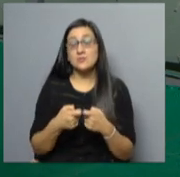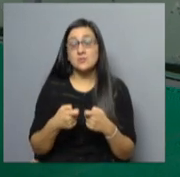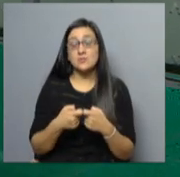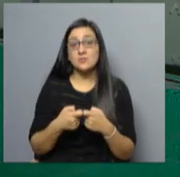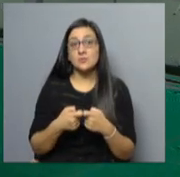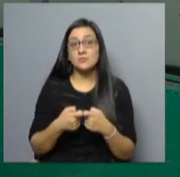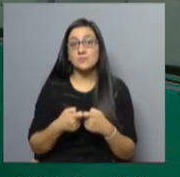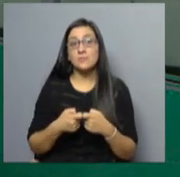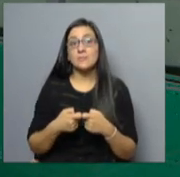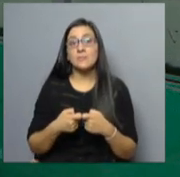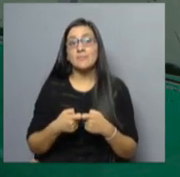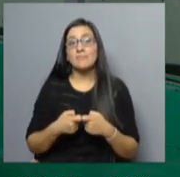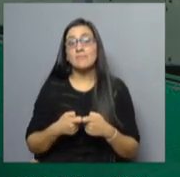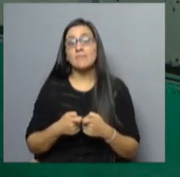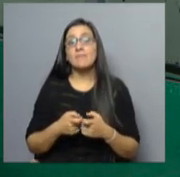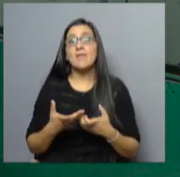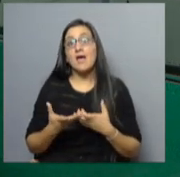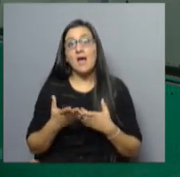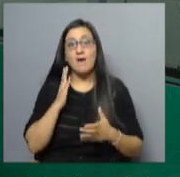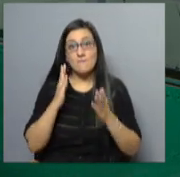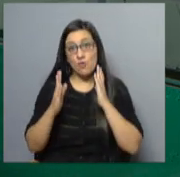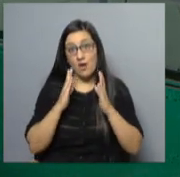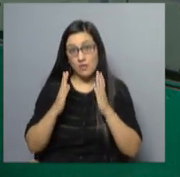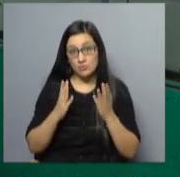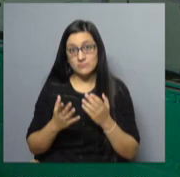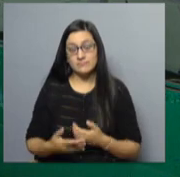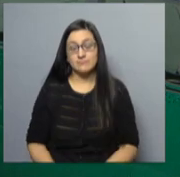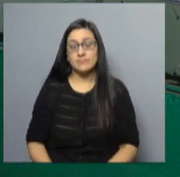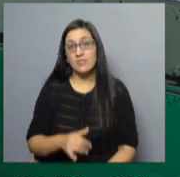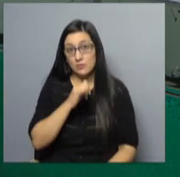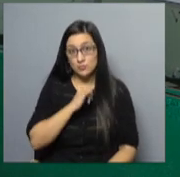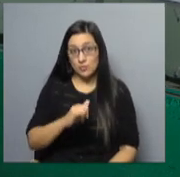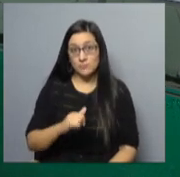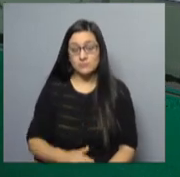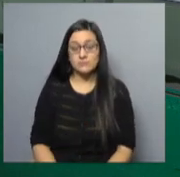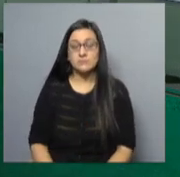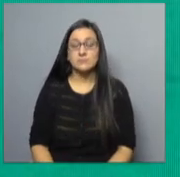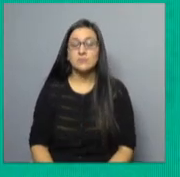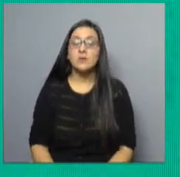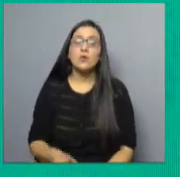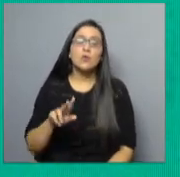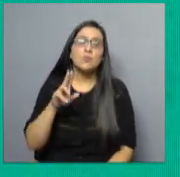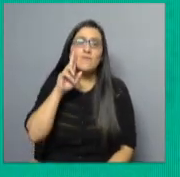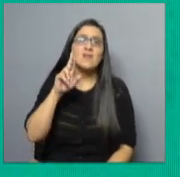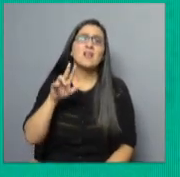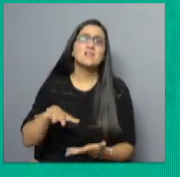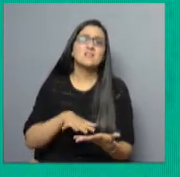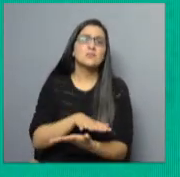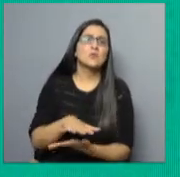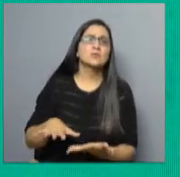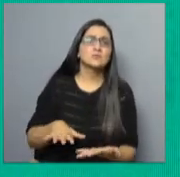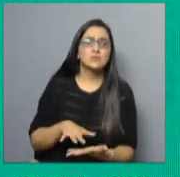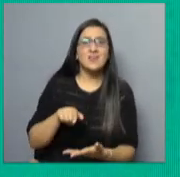un oficio como veis vos respecto a esta situación es